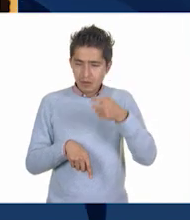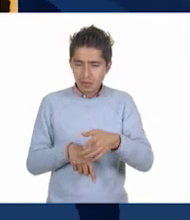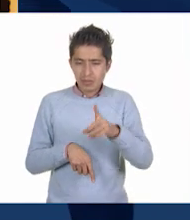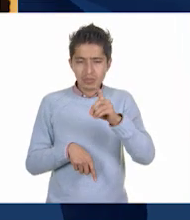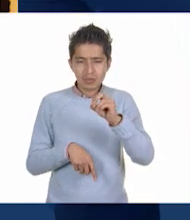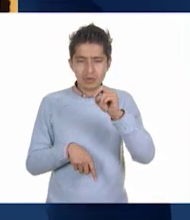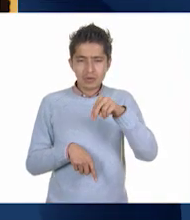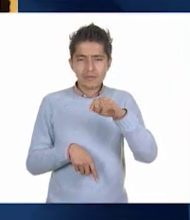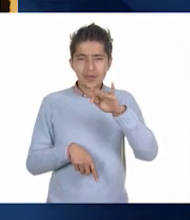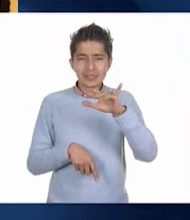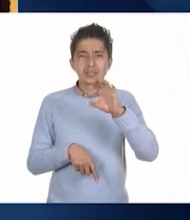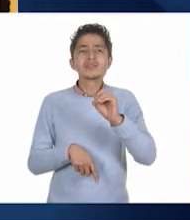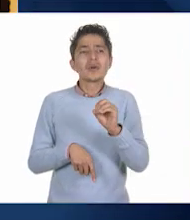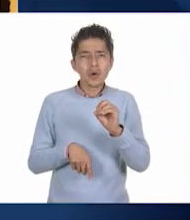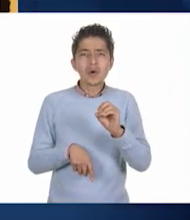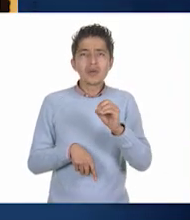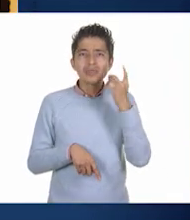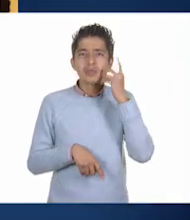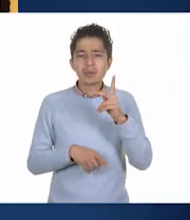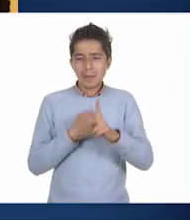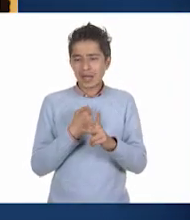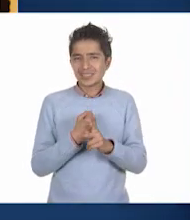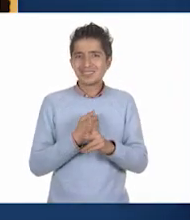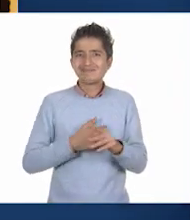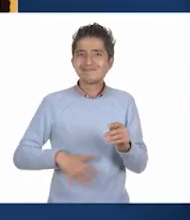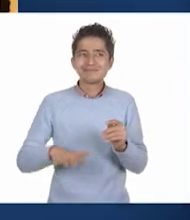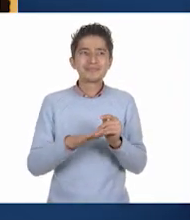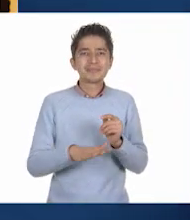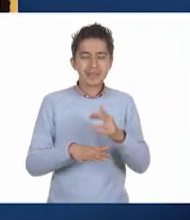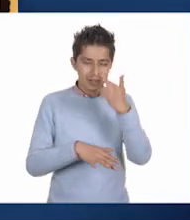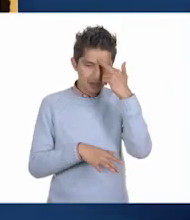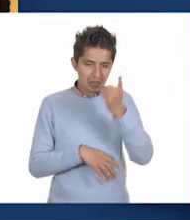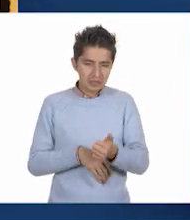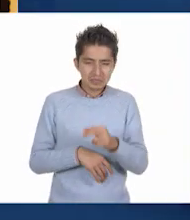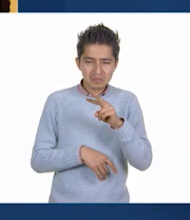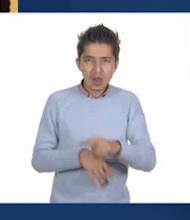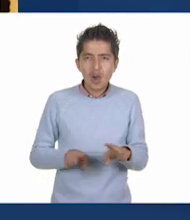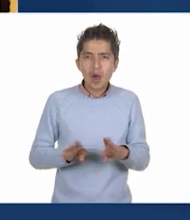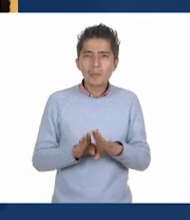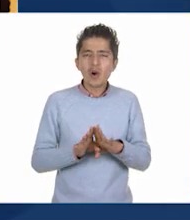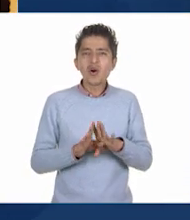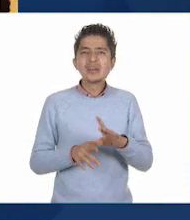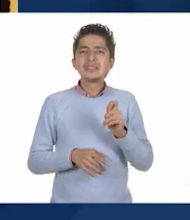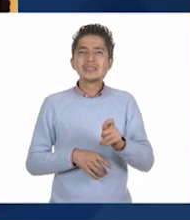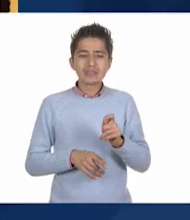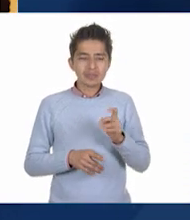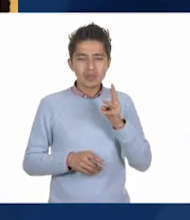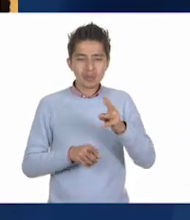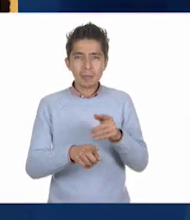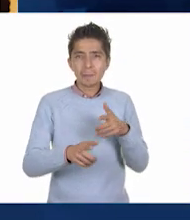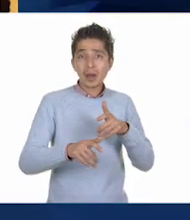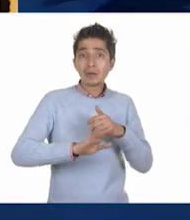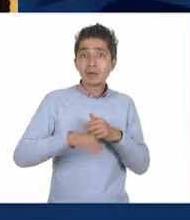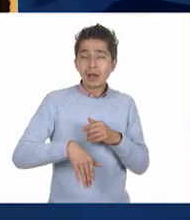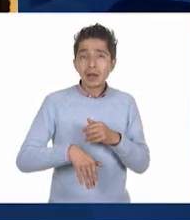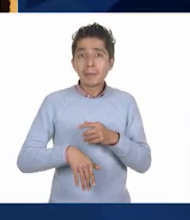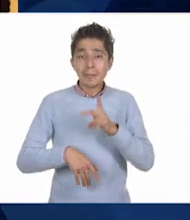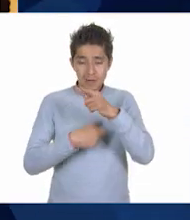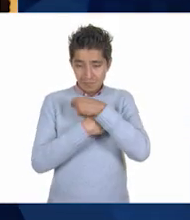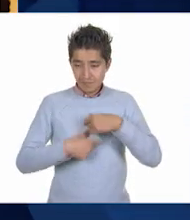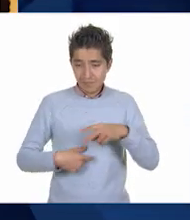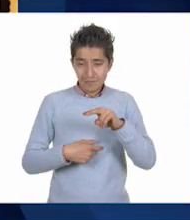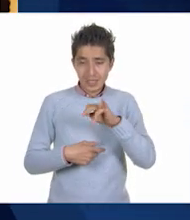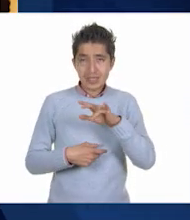Francisco, dueño ya del país, ha de dar la razón en la disputa de su futuro asesino y ha de permitir que Villa